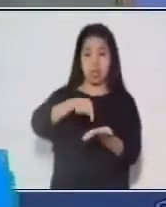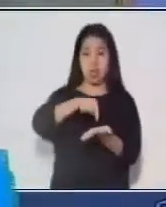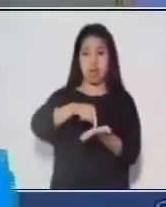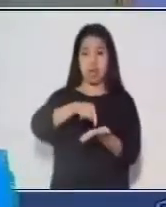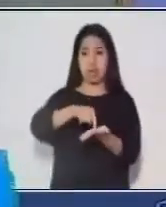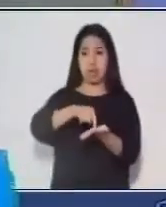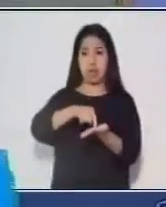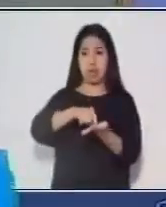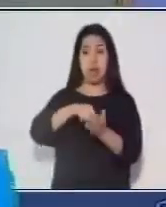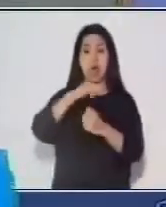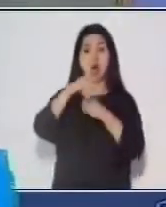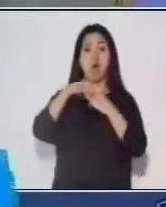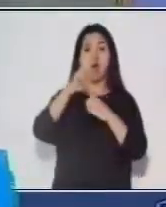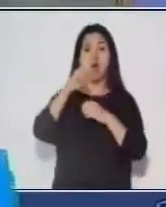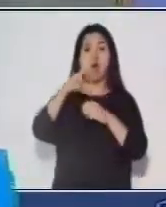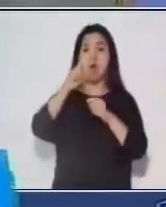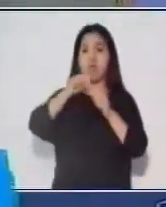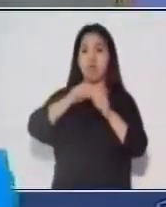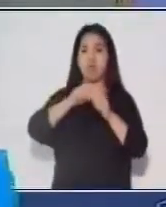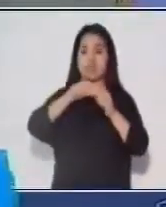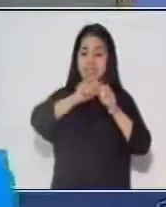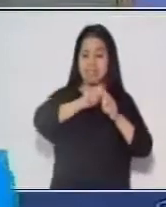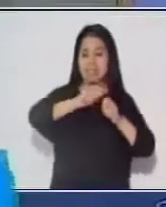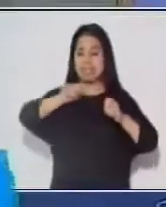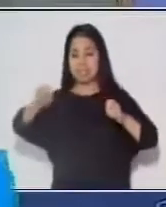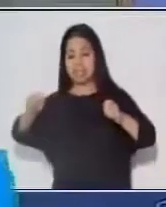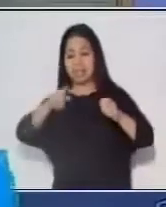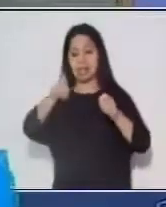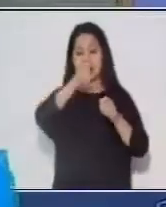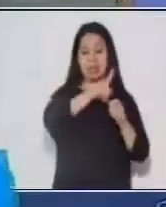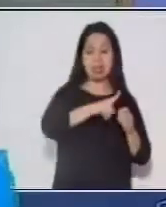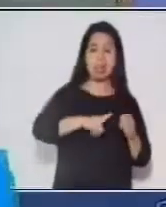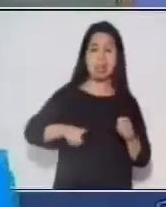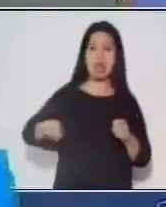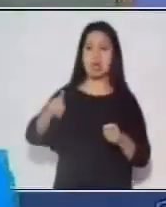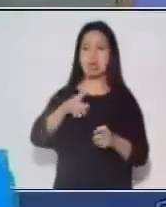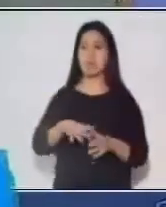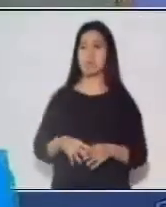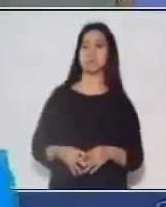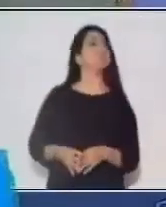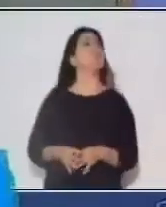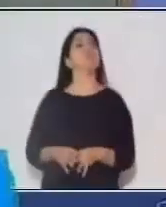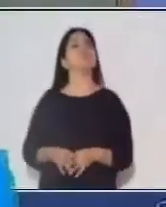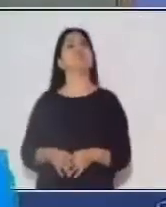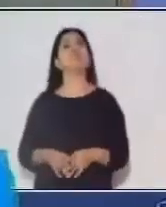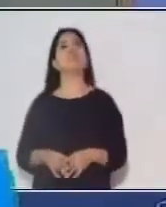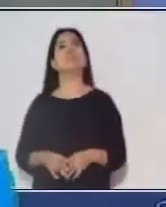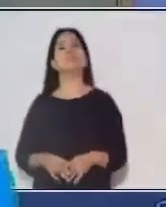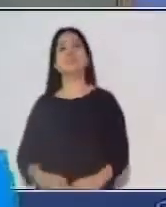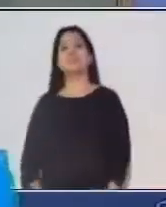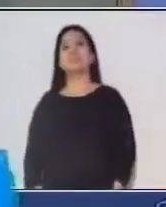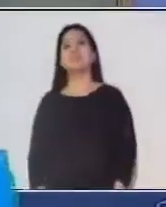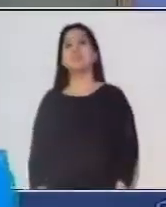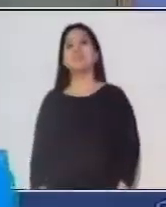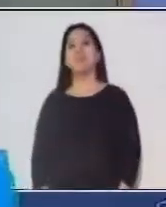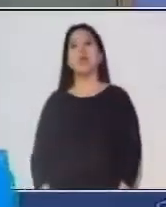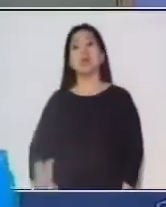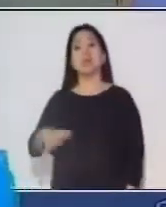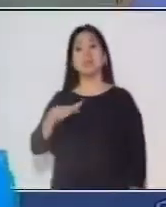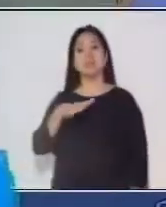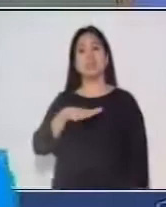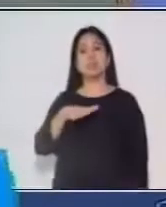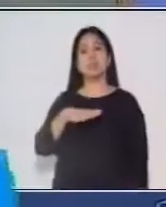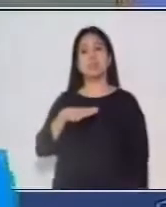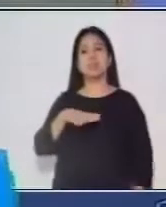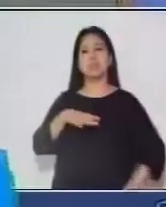y poder hacer el trazo de nuestra elipse. Bien, vamos a tener ciertas consideraciones. Por ejemplo,